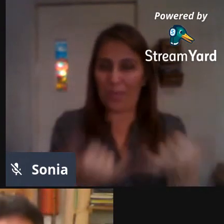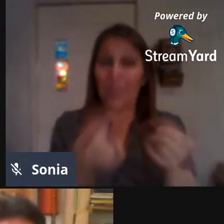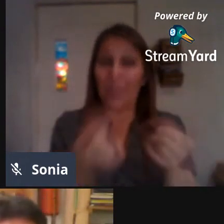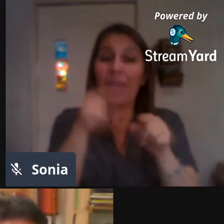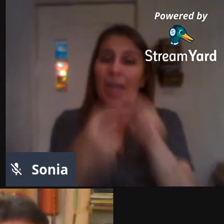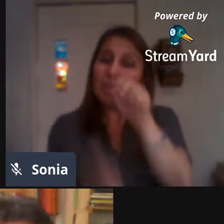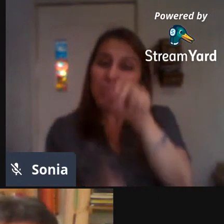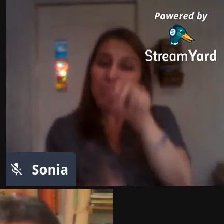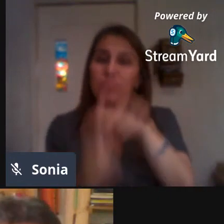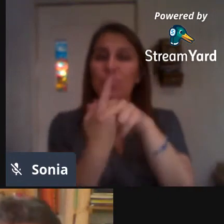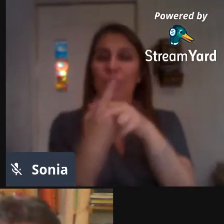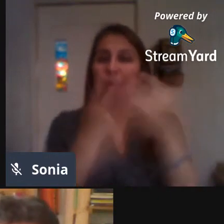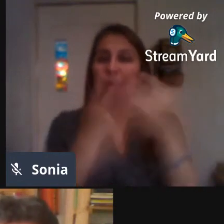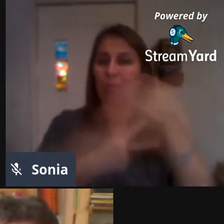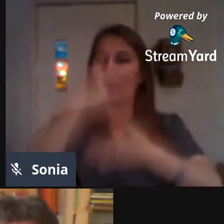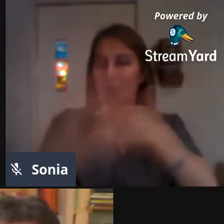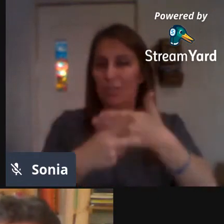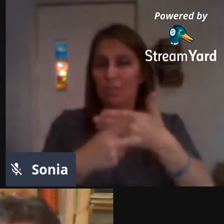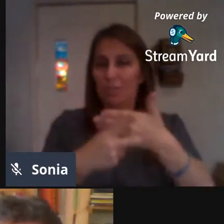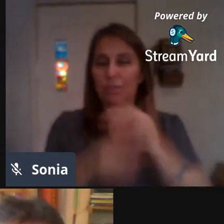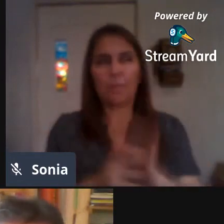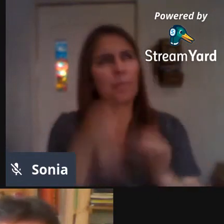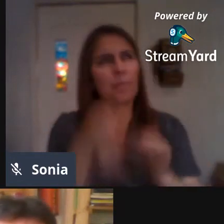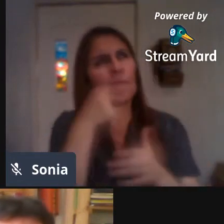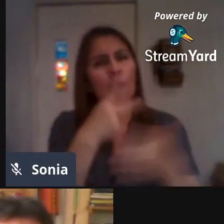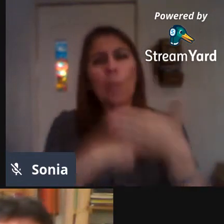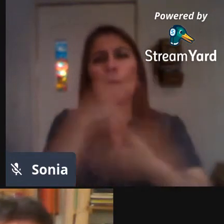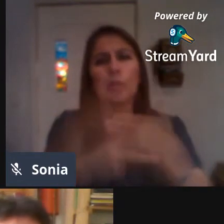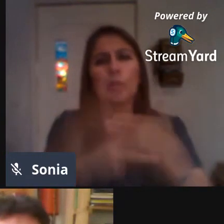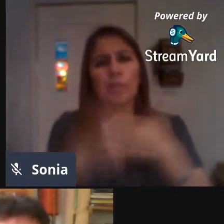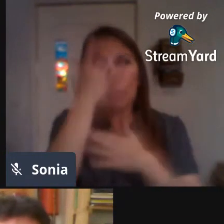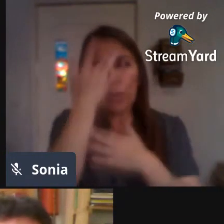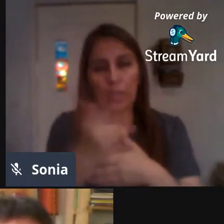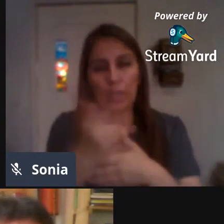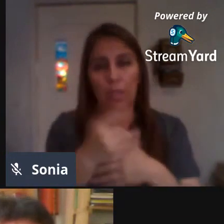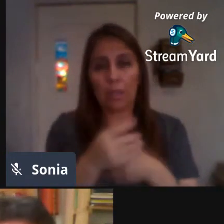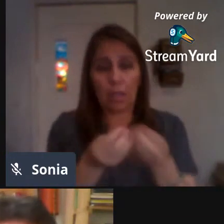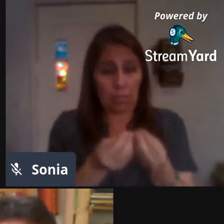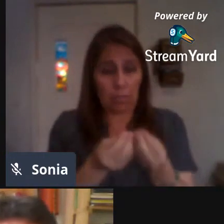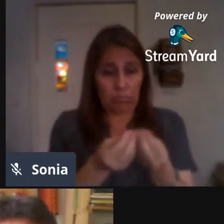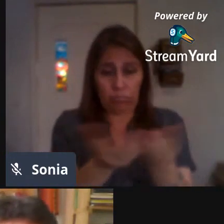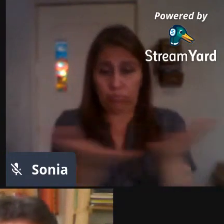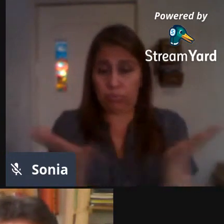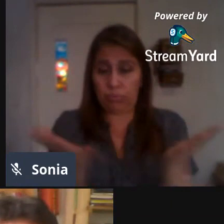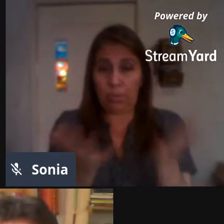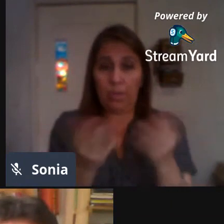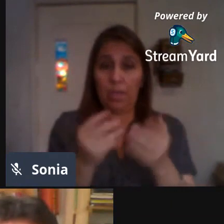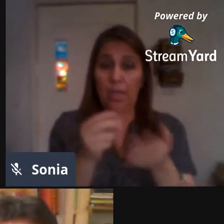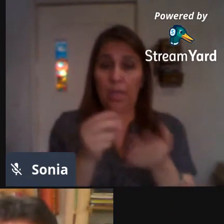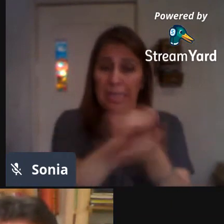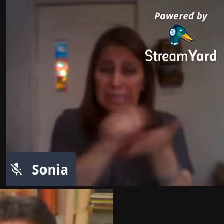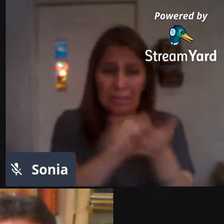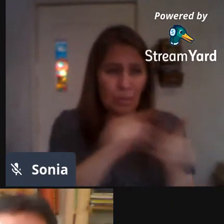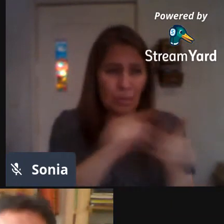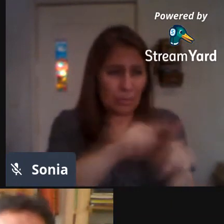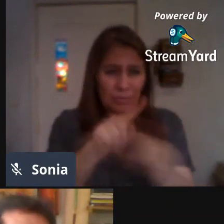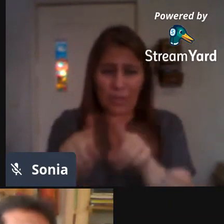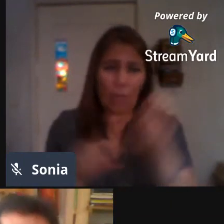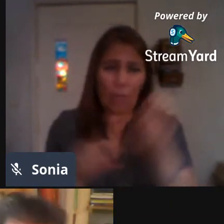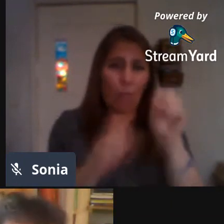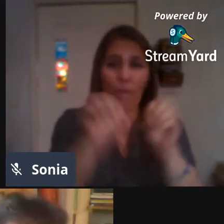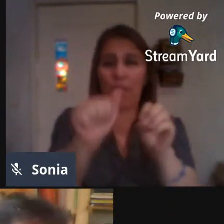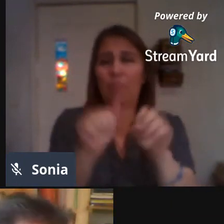proyectos porque hay varios tipos de escritores quizás los